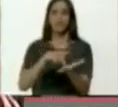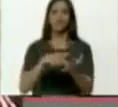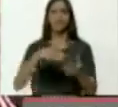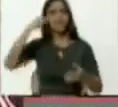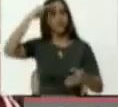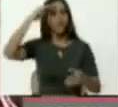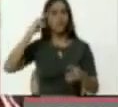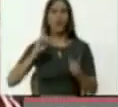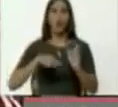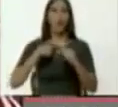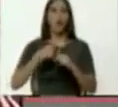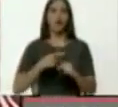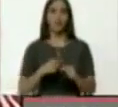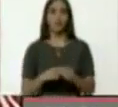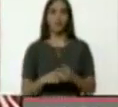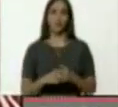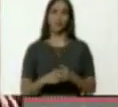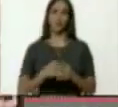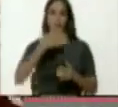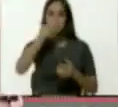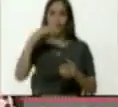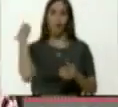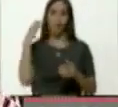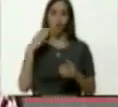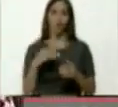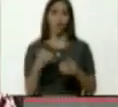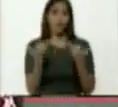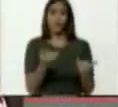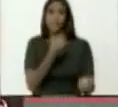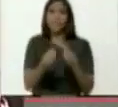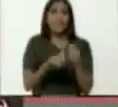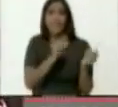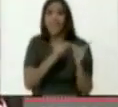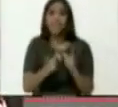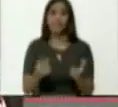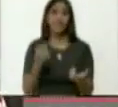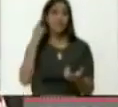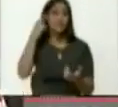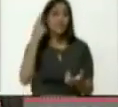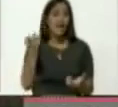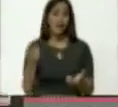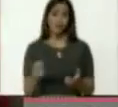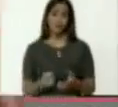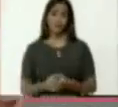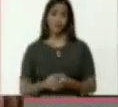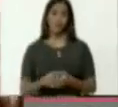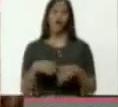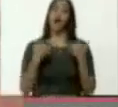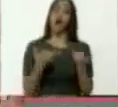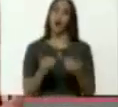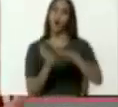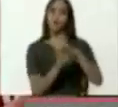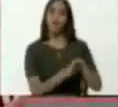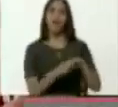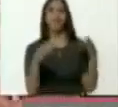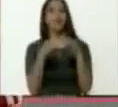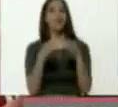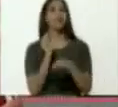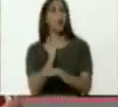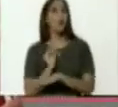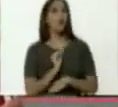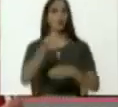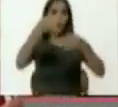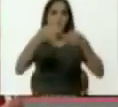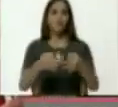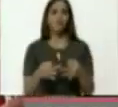militarmente o por otras vías a través de paramilitares colombianos. Eso ya está hecho, ya eso está cantado. Ahora bien, estos compañeros se están cuidando, como